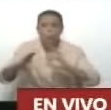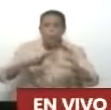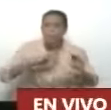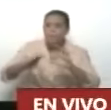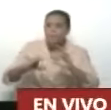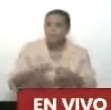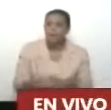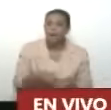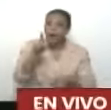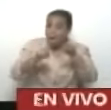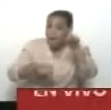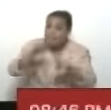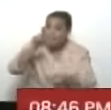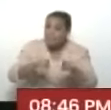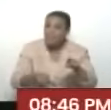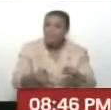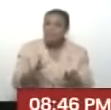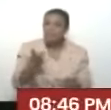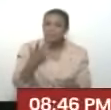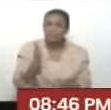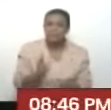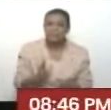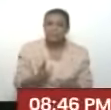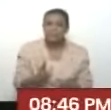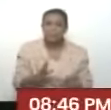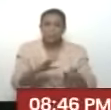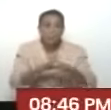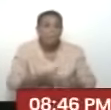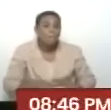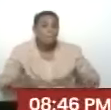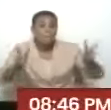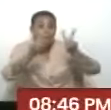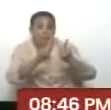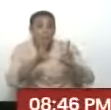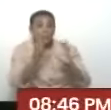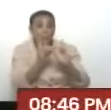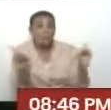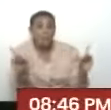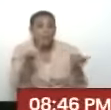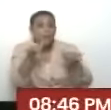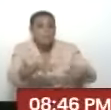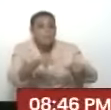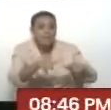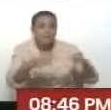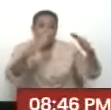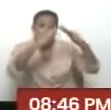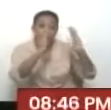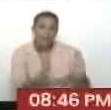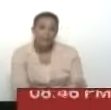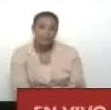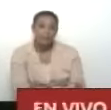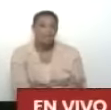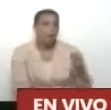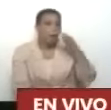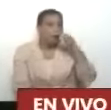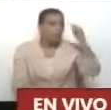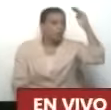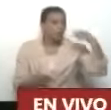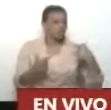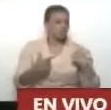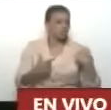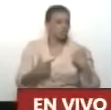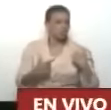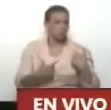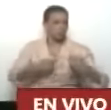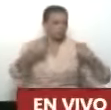juventud. A veces el primer lugar donde se matan los valores de la democracia es la casa, porque siempre los adultos dicen, en